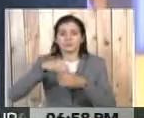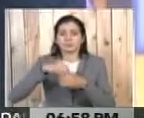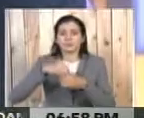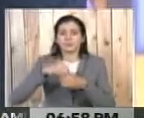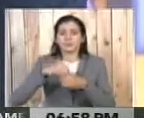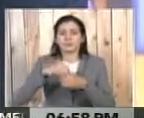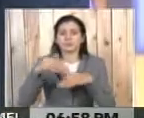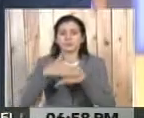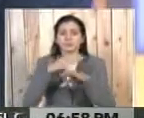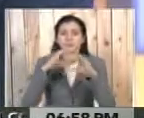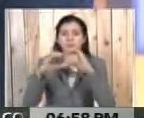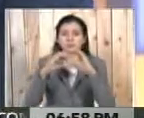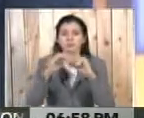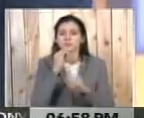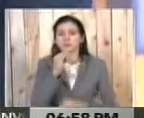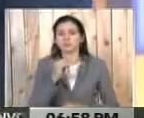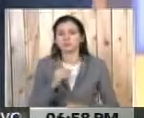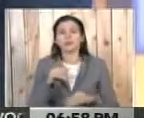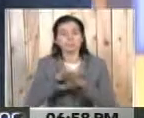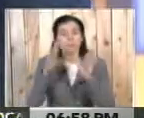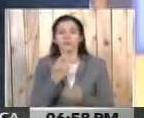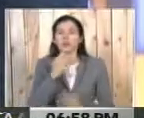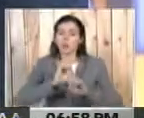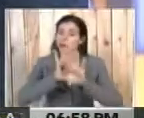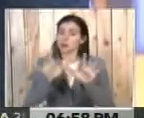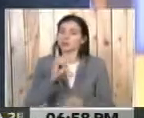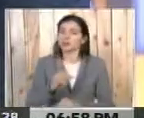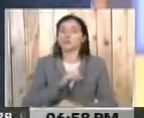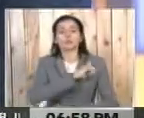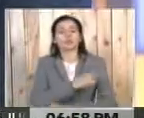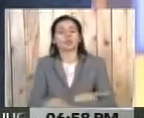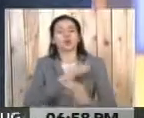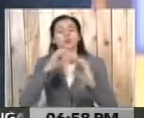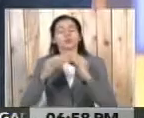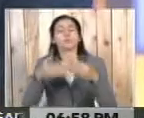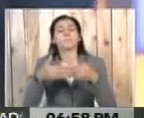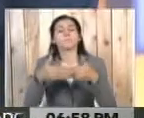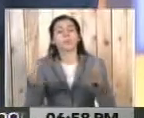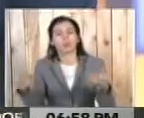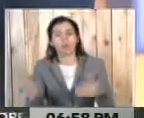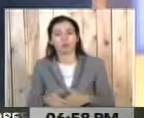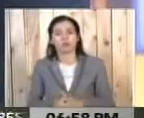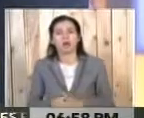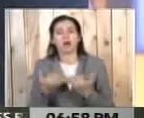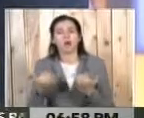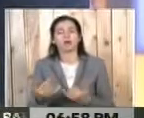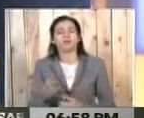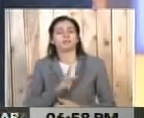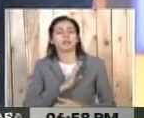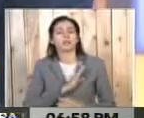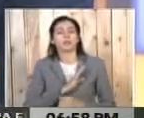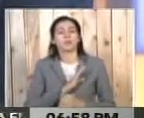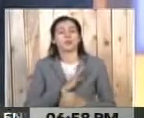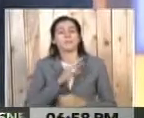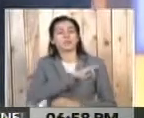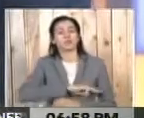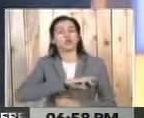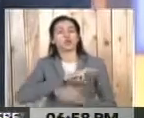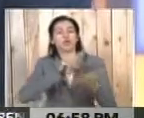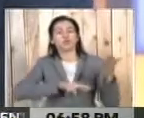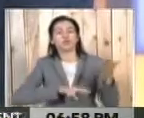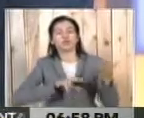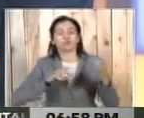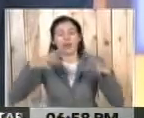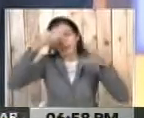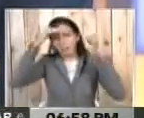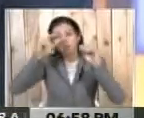e Información, y el ministro ha sido muy enfático en que hay que fortalecer la comunicación popular. Tenemos ahora la misión Robinson Digital, tenemos programas